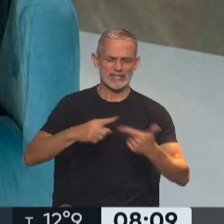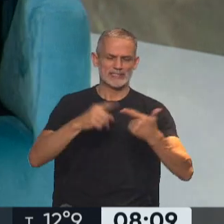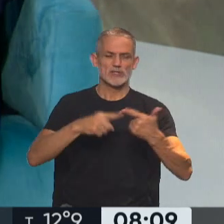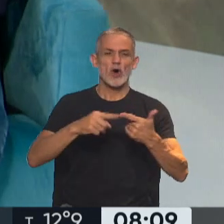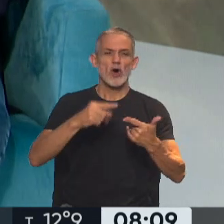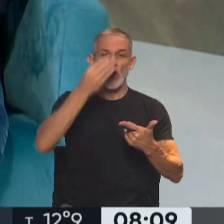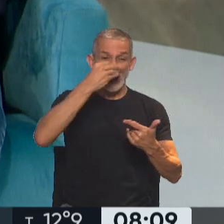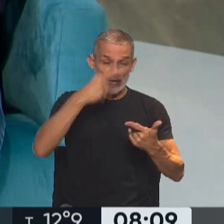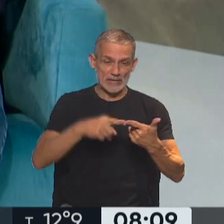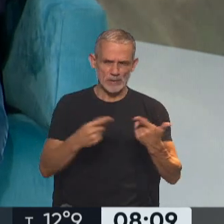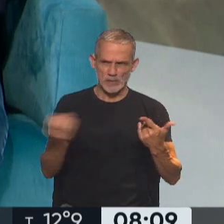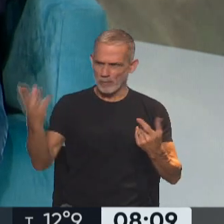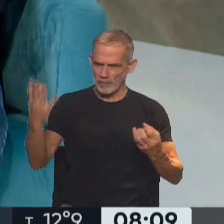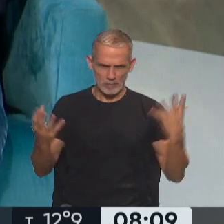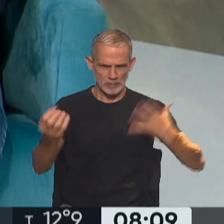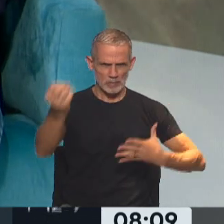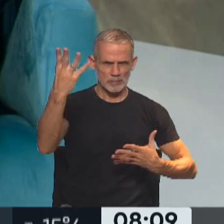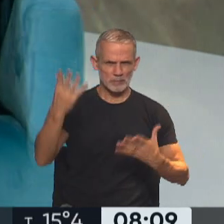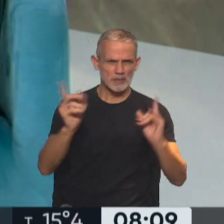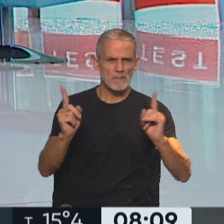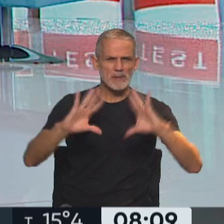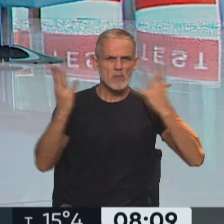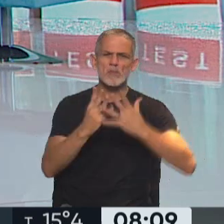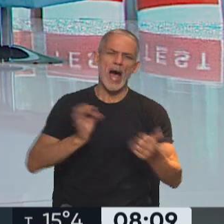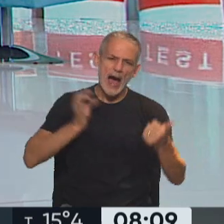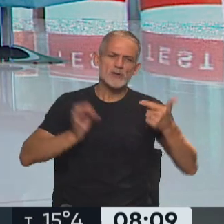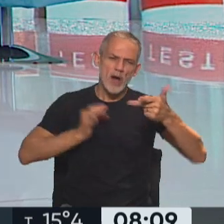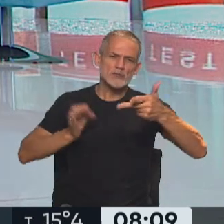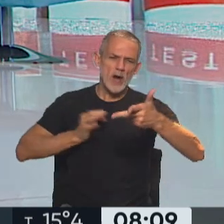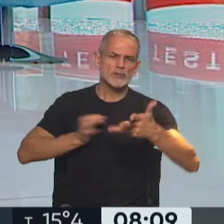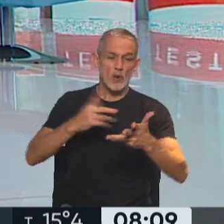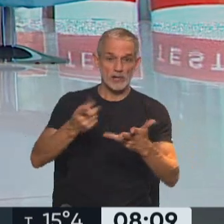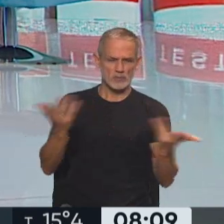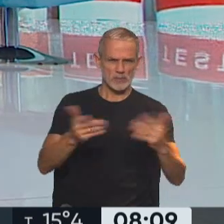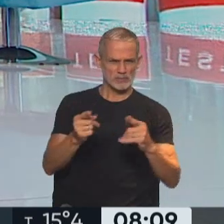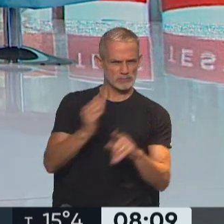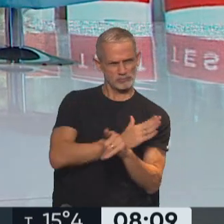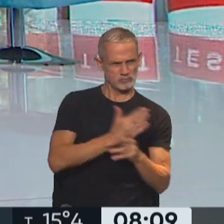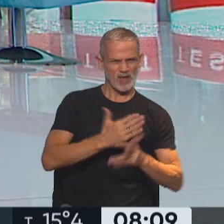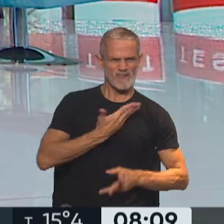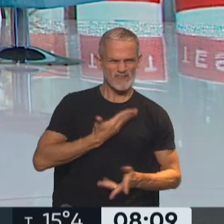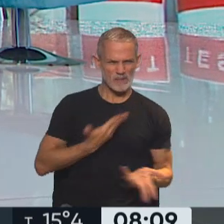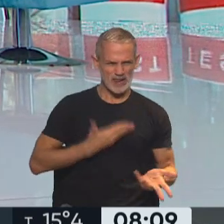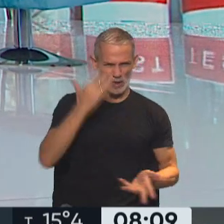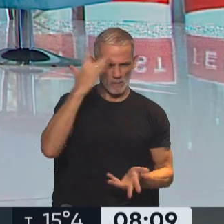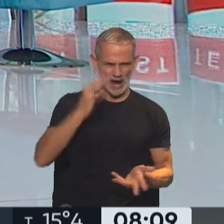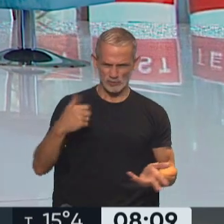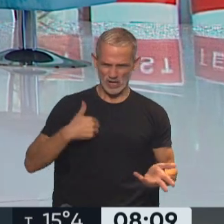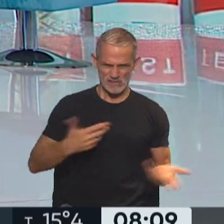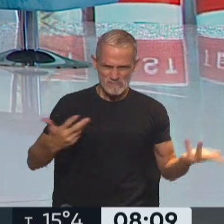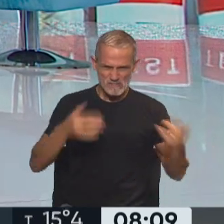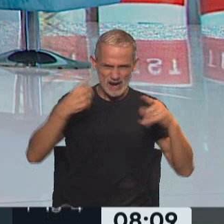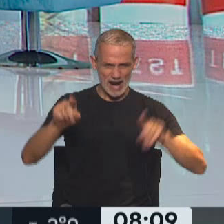La influenza, que ha tenido si bien aparece todos los años, ha tenido un brote anticipado en el mes de febrero-marzo en la República Argentina y en